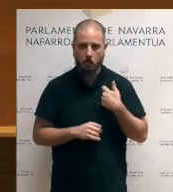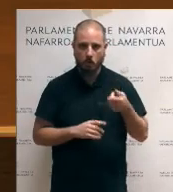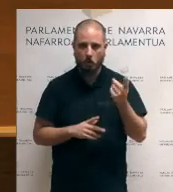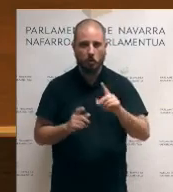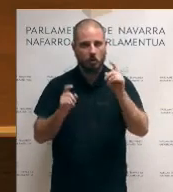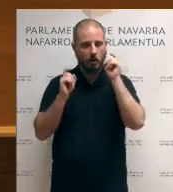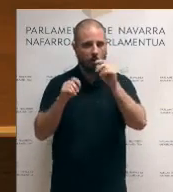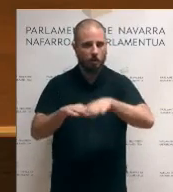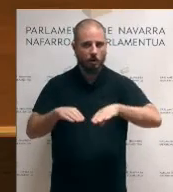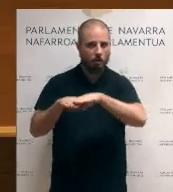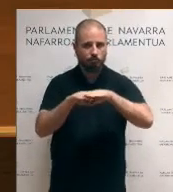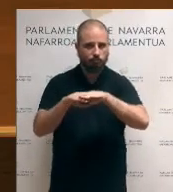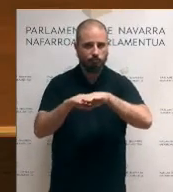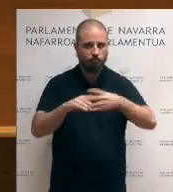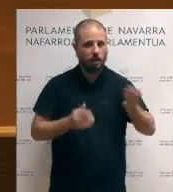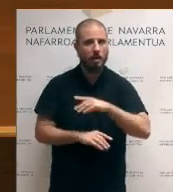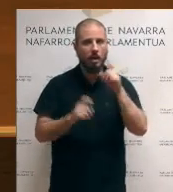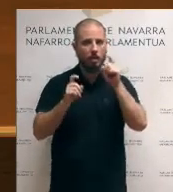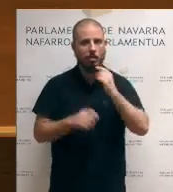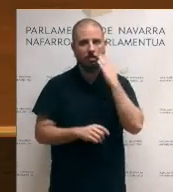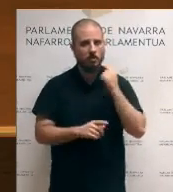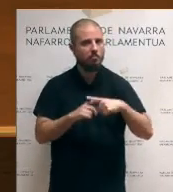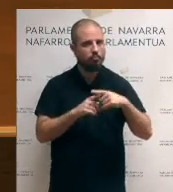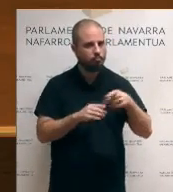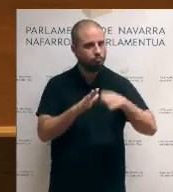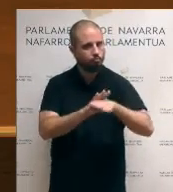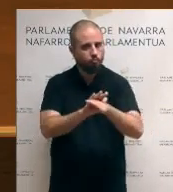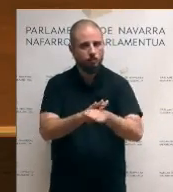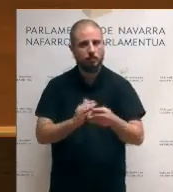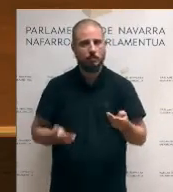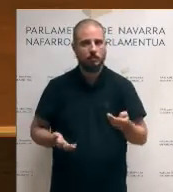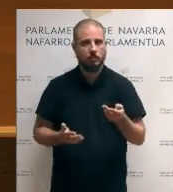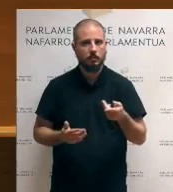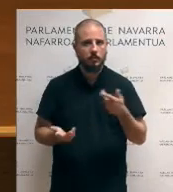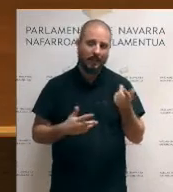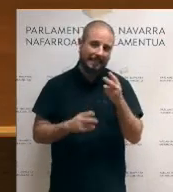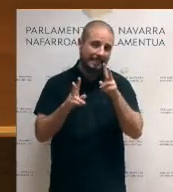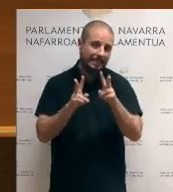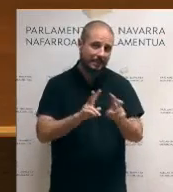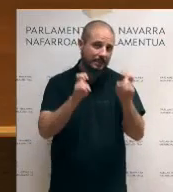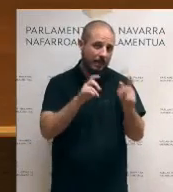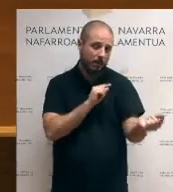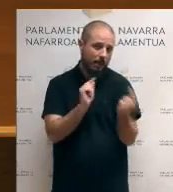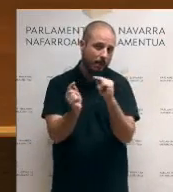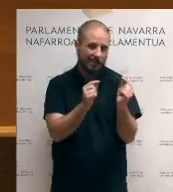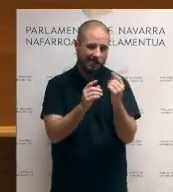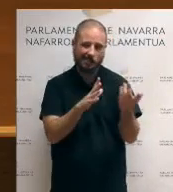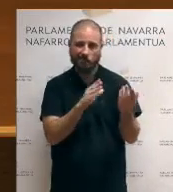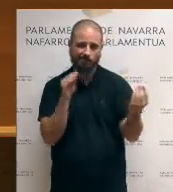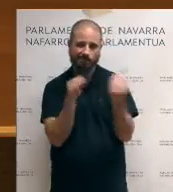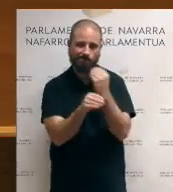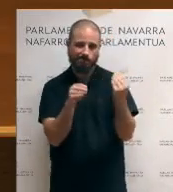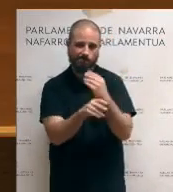coeducación y en la educación afectiva y sexual, intentar consensuar aquellas cuestiones que pudieran causar controversia o rechazo